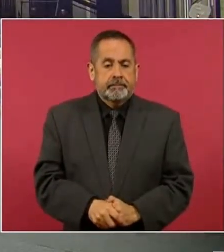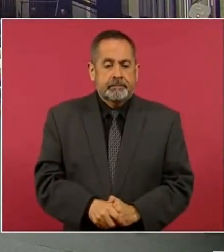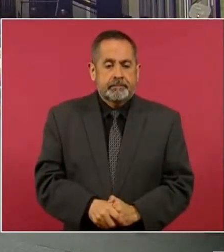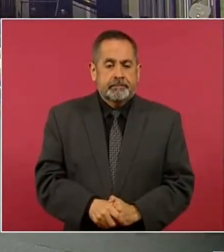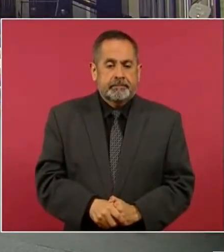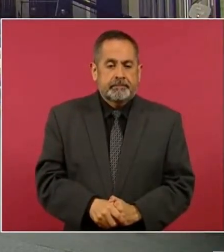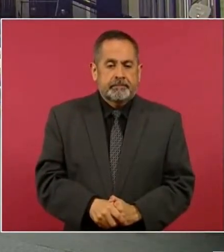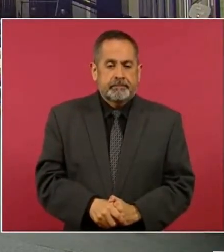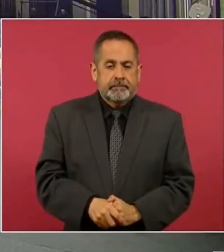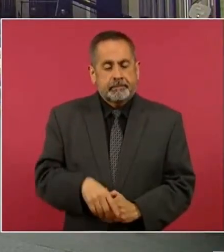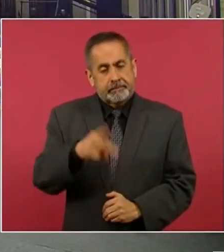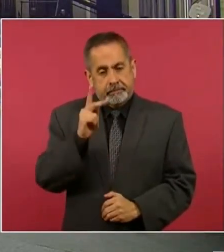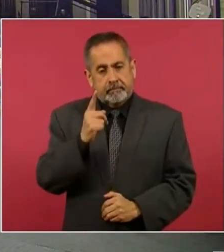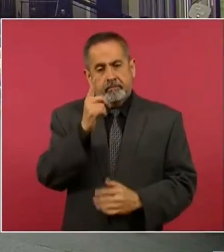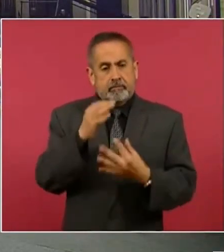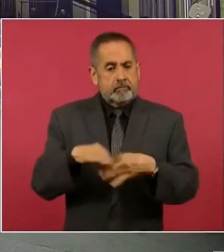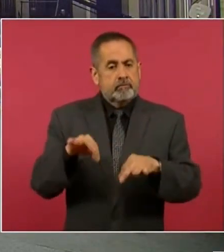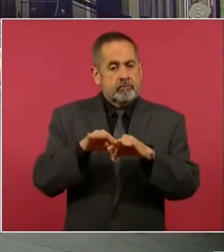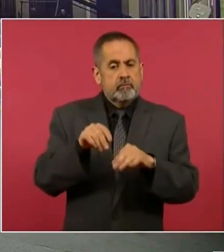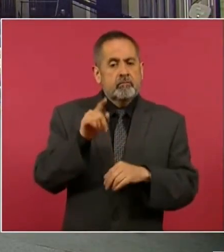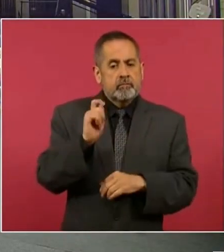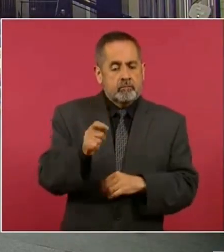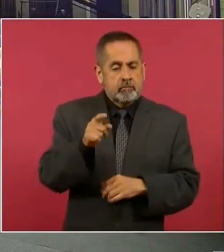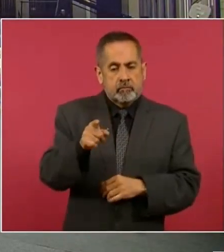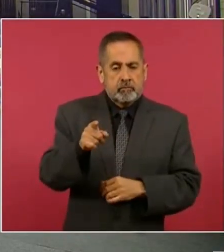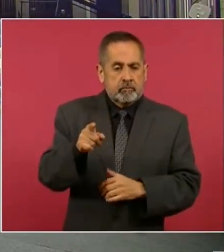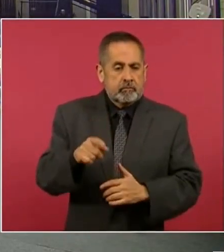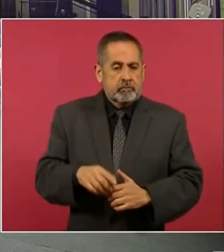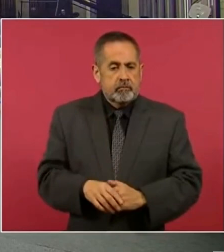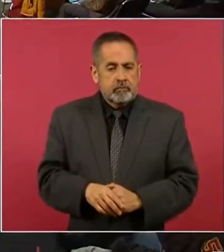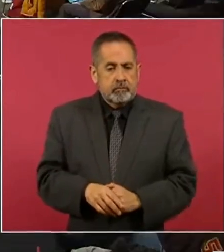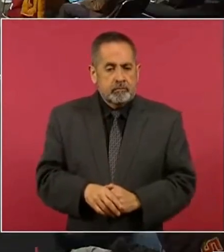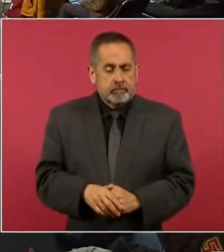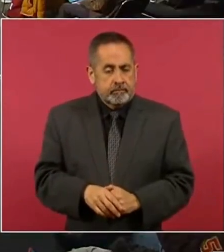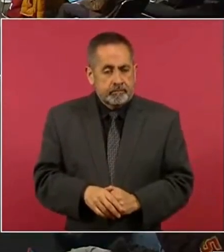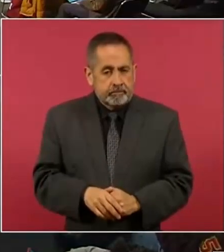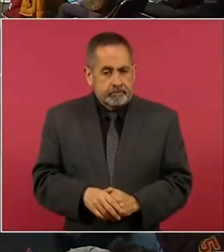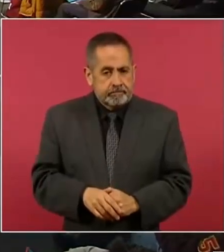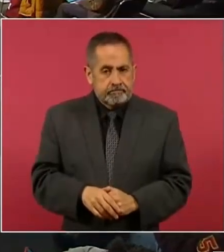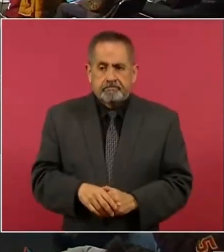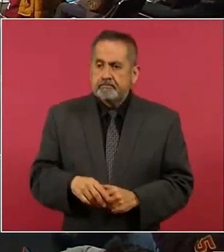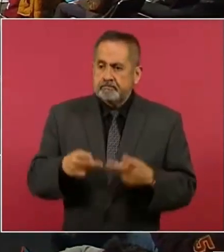Pero es importante que la gente